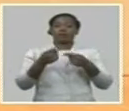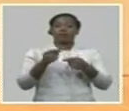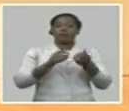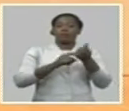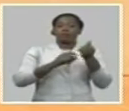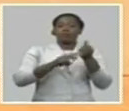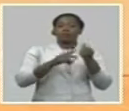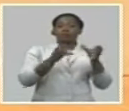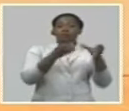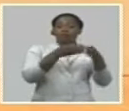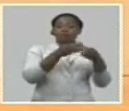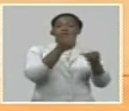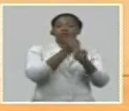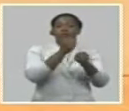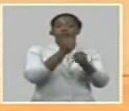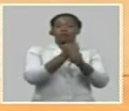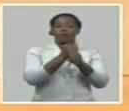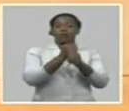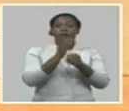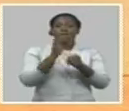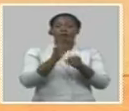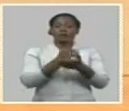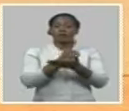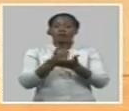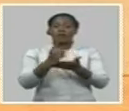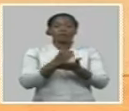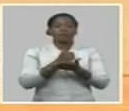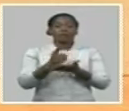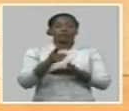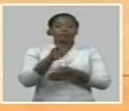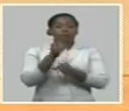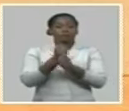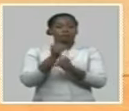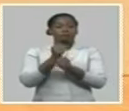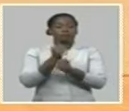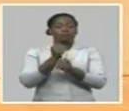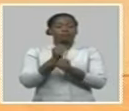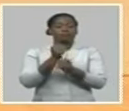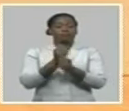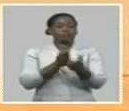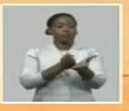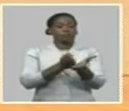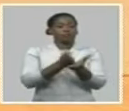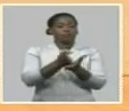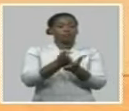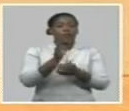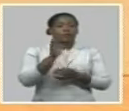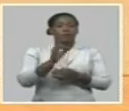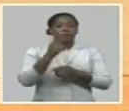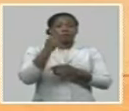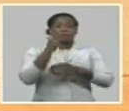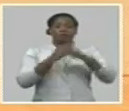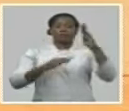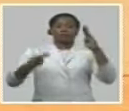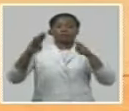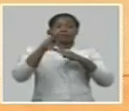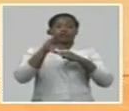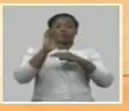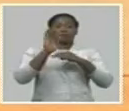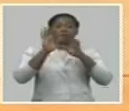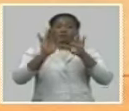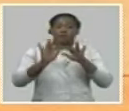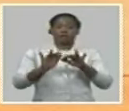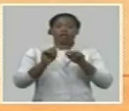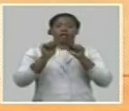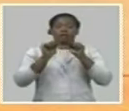temporal que durante semanas ha venido trabajando presidido dirigido y conducido por nuestro primer secretario del partido